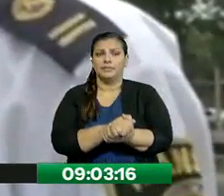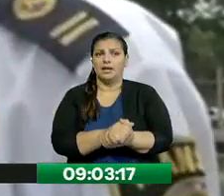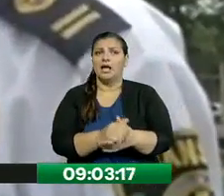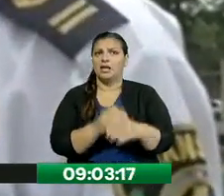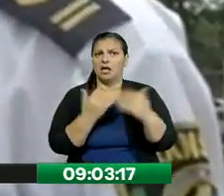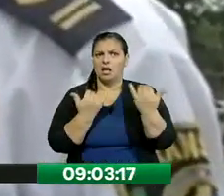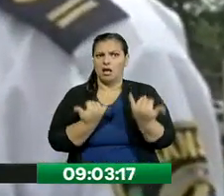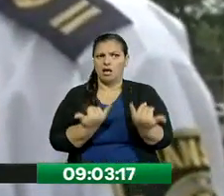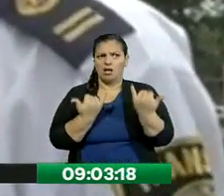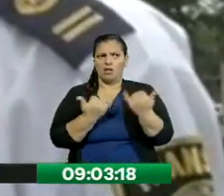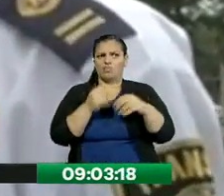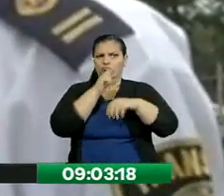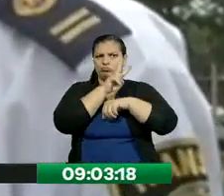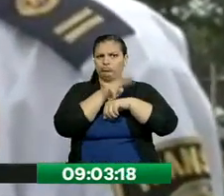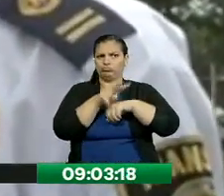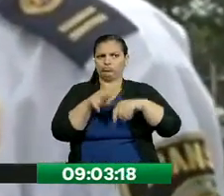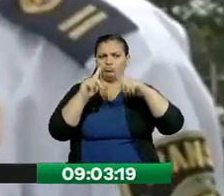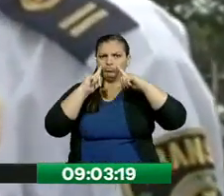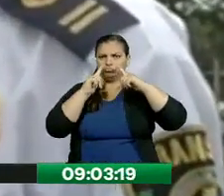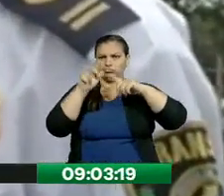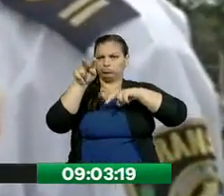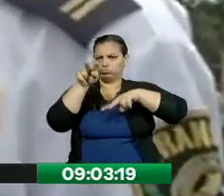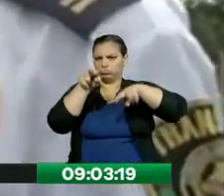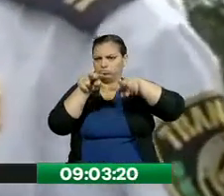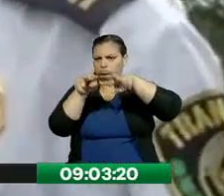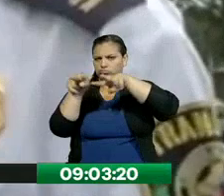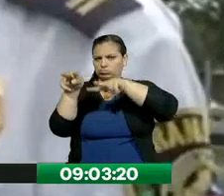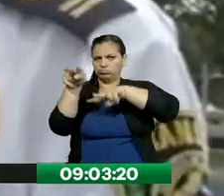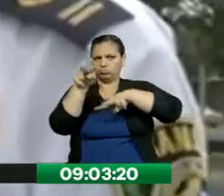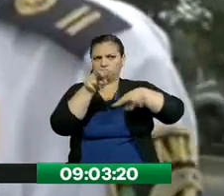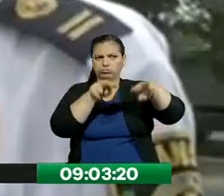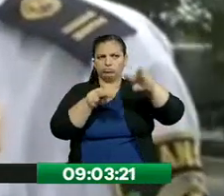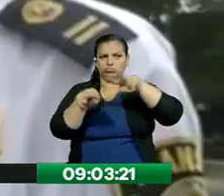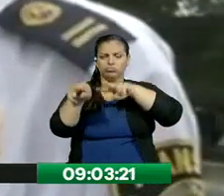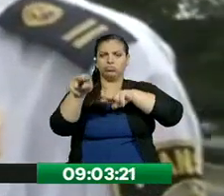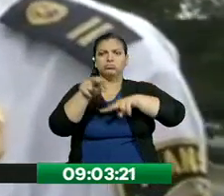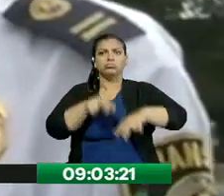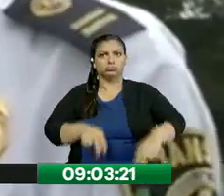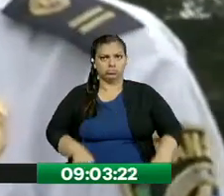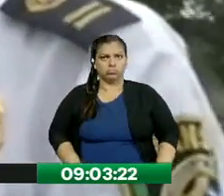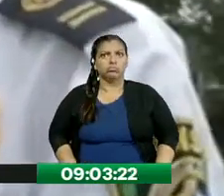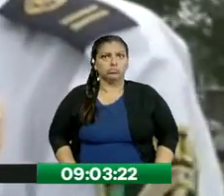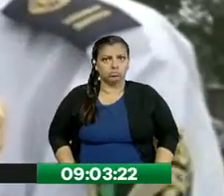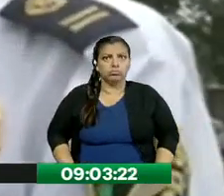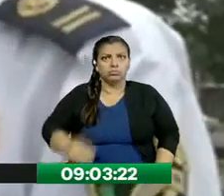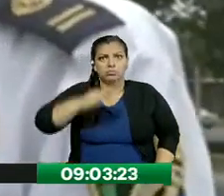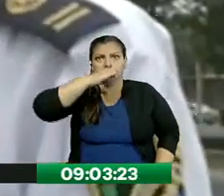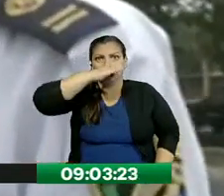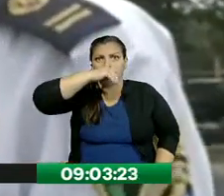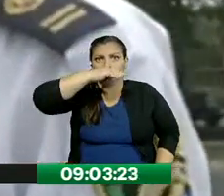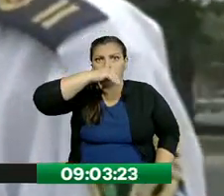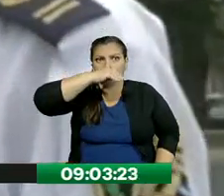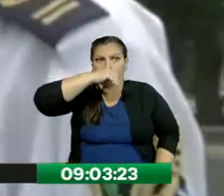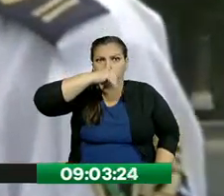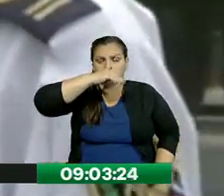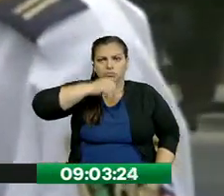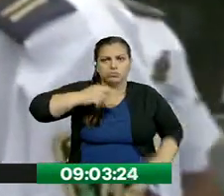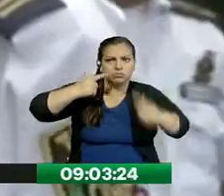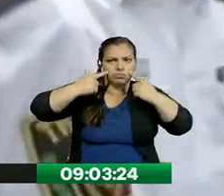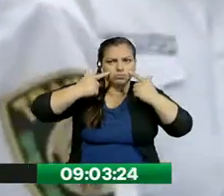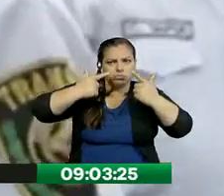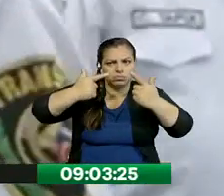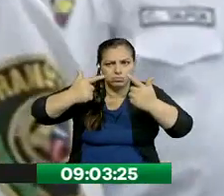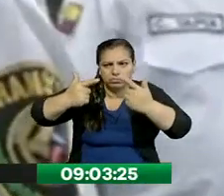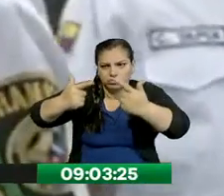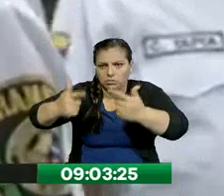al personal, como le indicaba anteriormente. Aparte de esa necesidad, ya estamos coordinando con el Ministerio de Obras